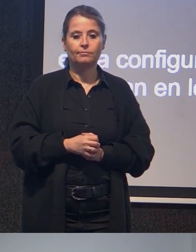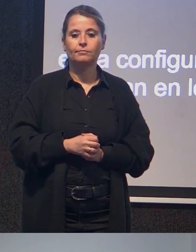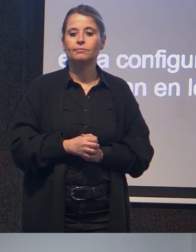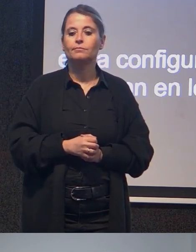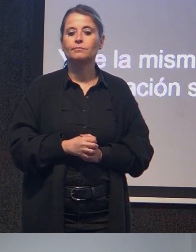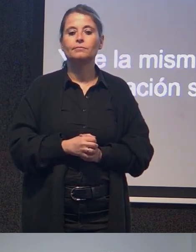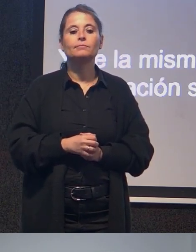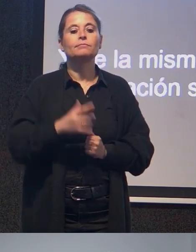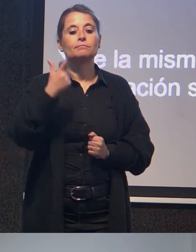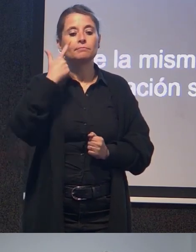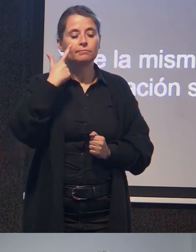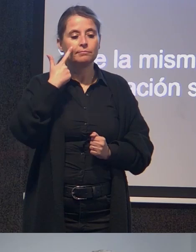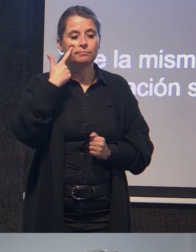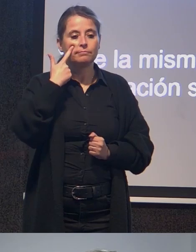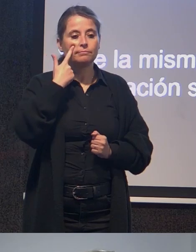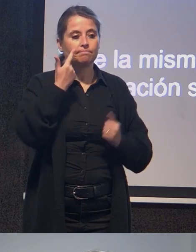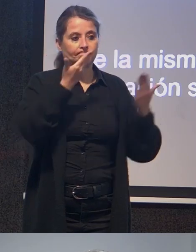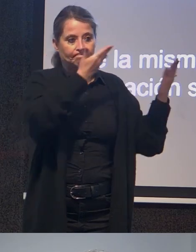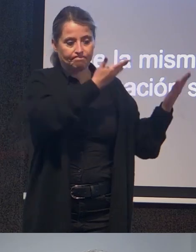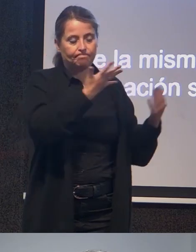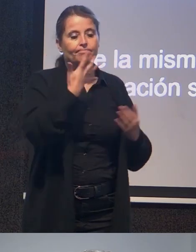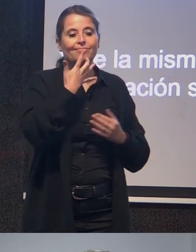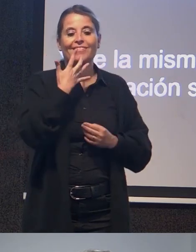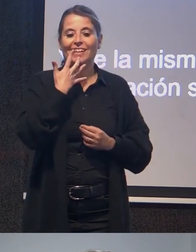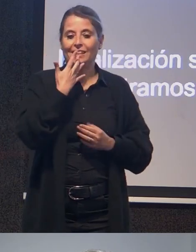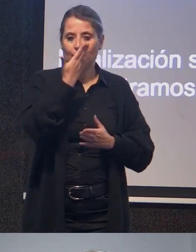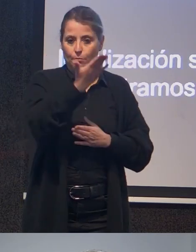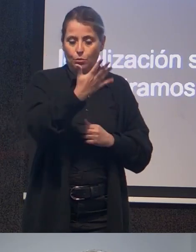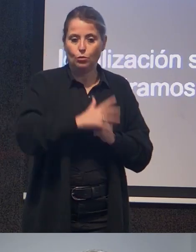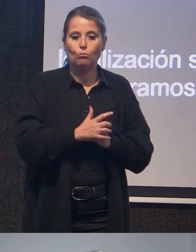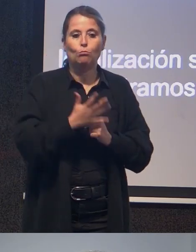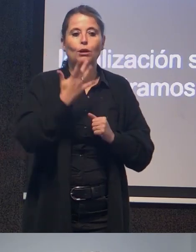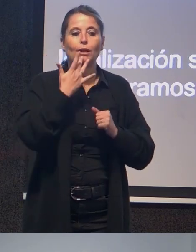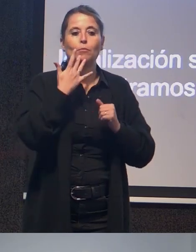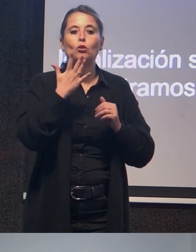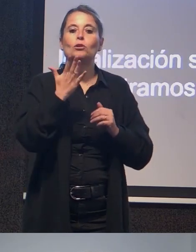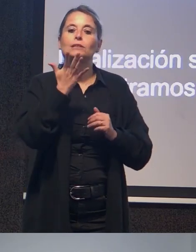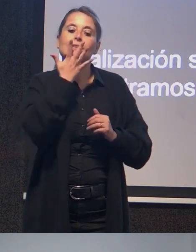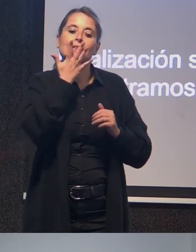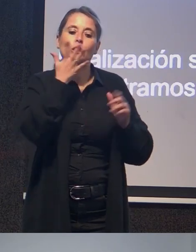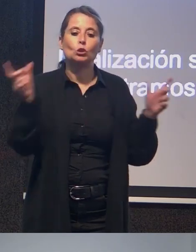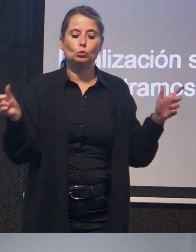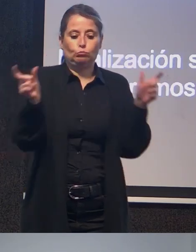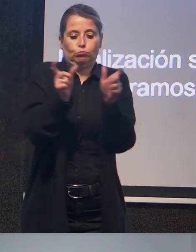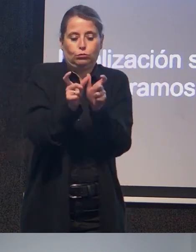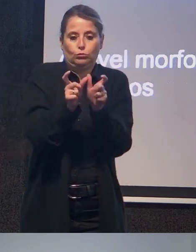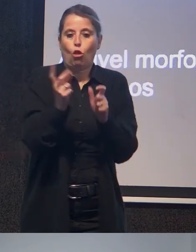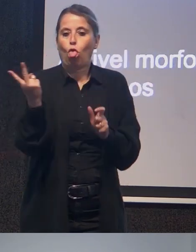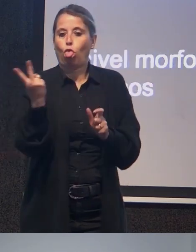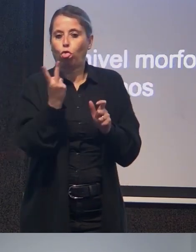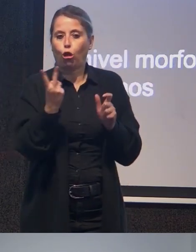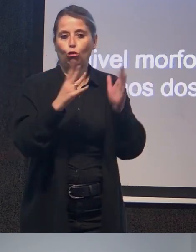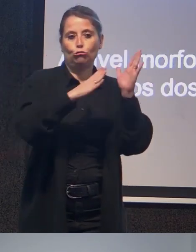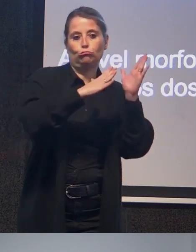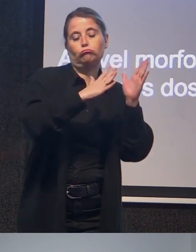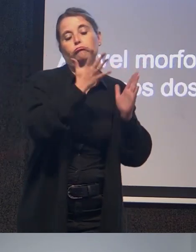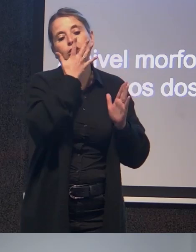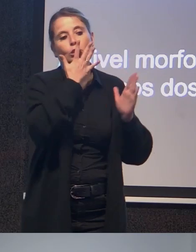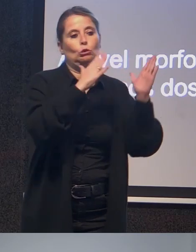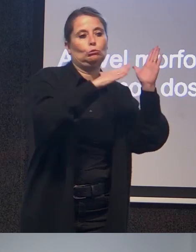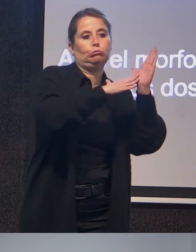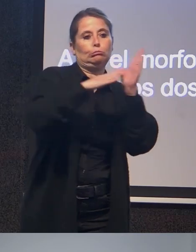A nivel morfológico encontramos signos compuestos donde juntamos dos